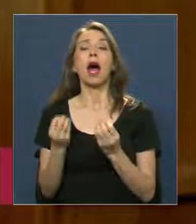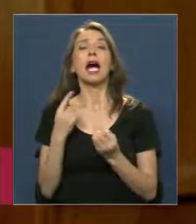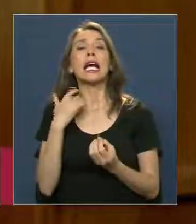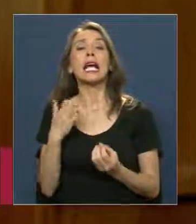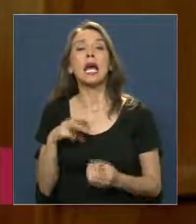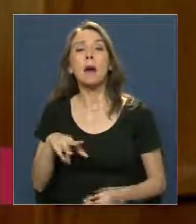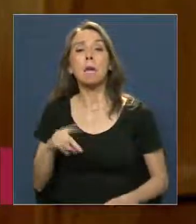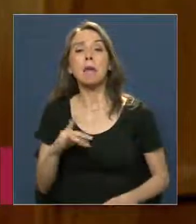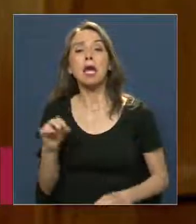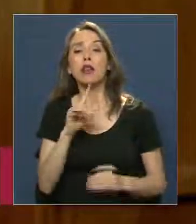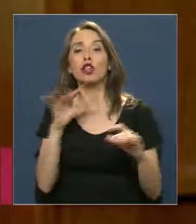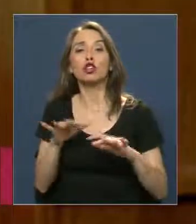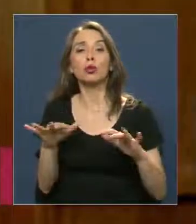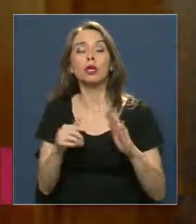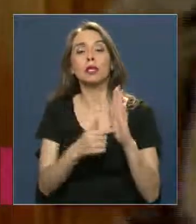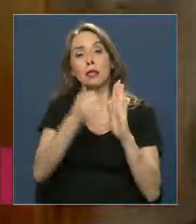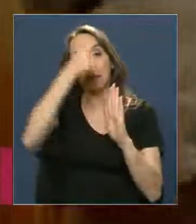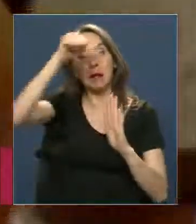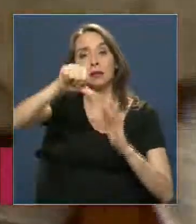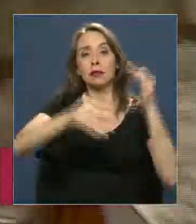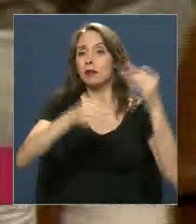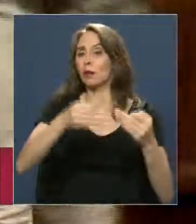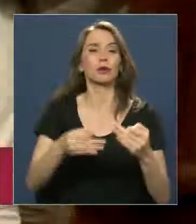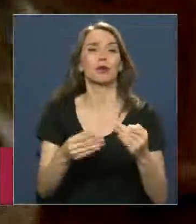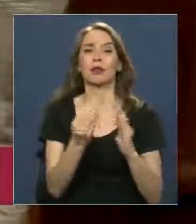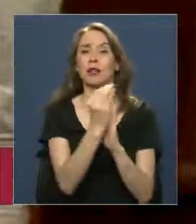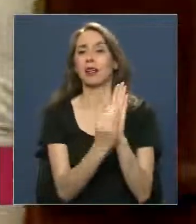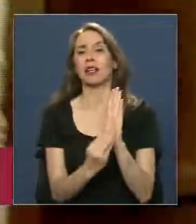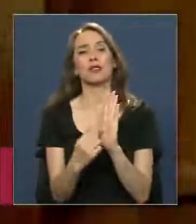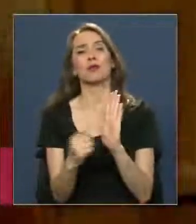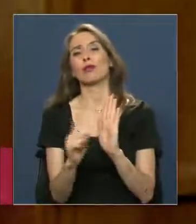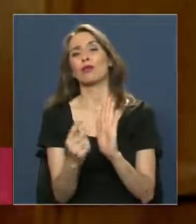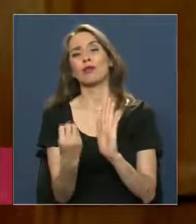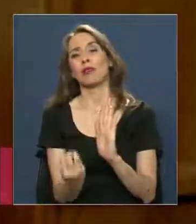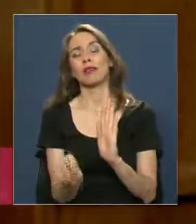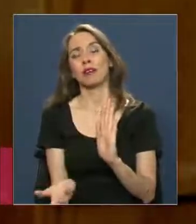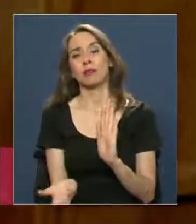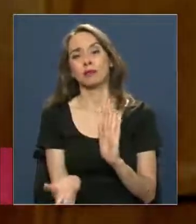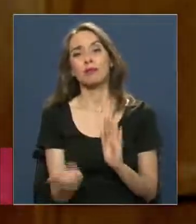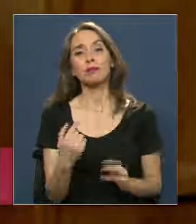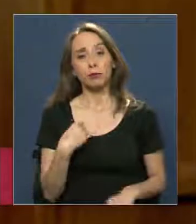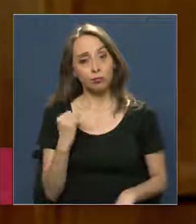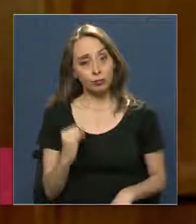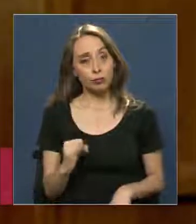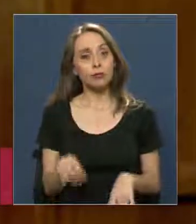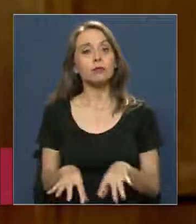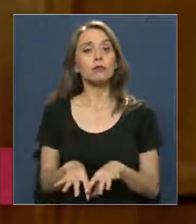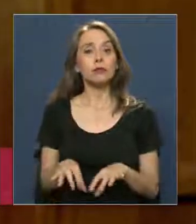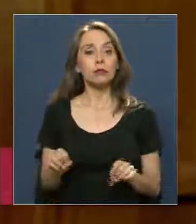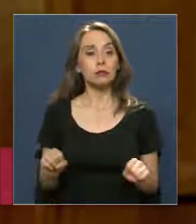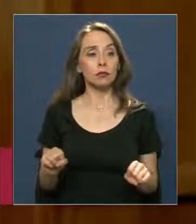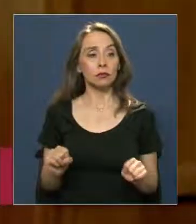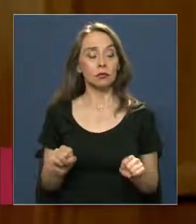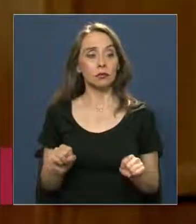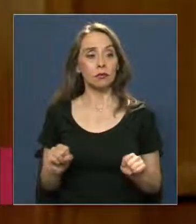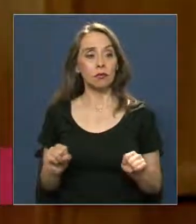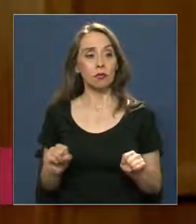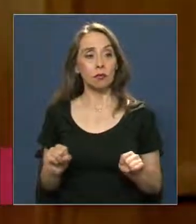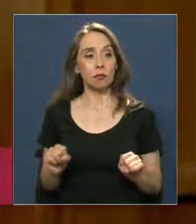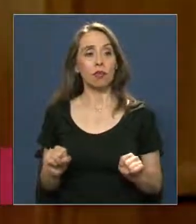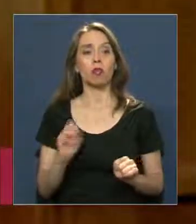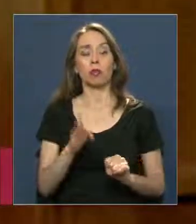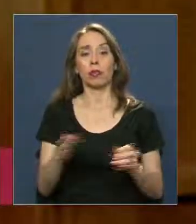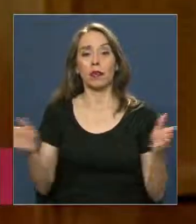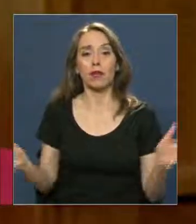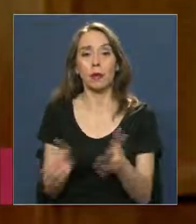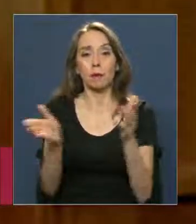emplean. Me parece que no son los adecuados. En este sentido, estoy de acuerdo en que hay que promover